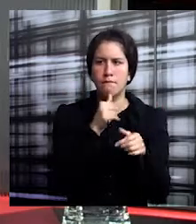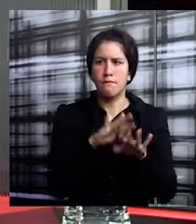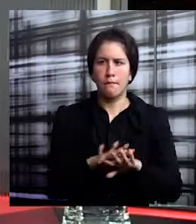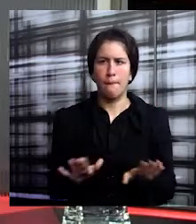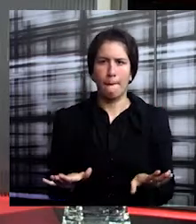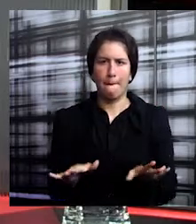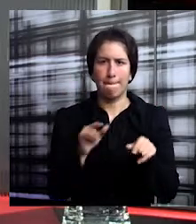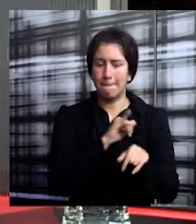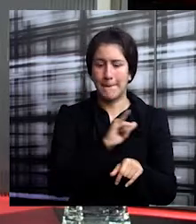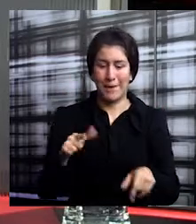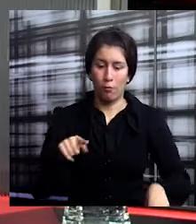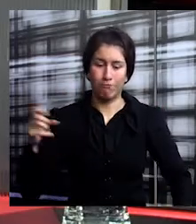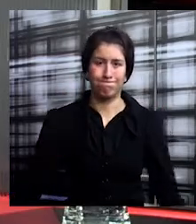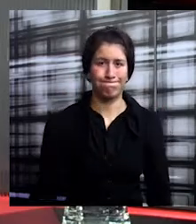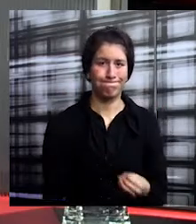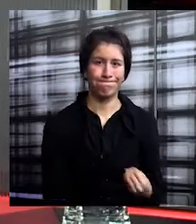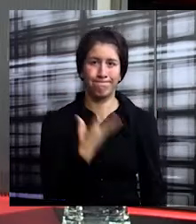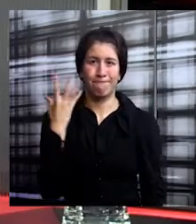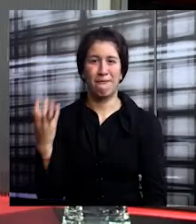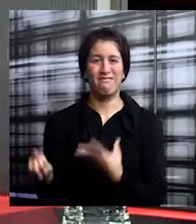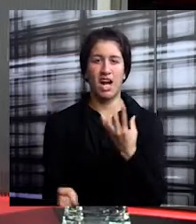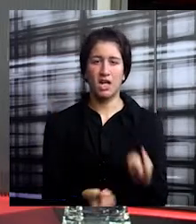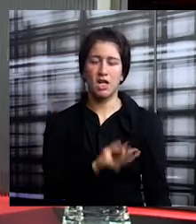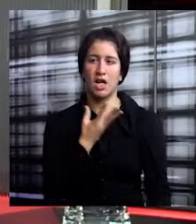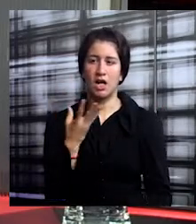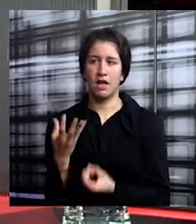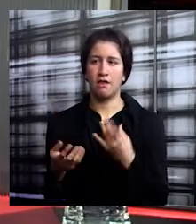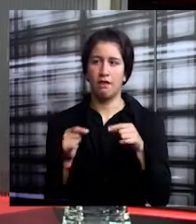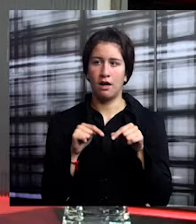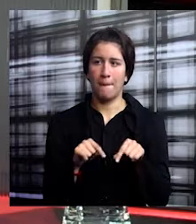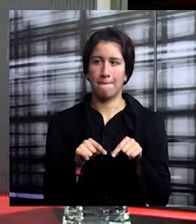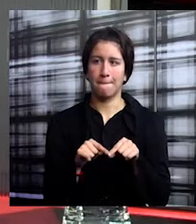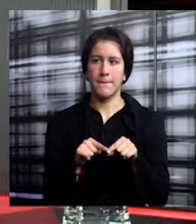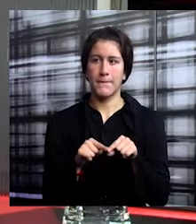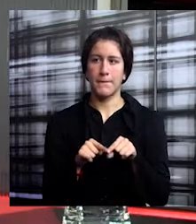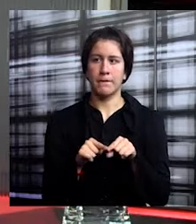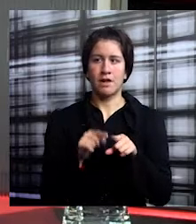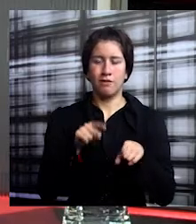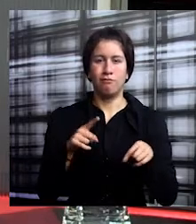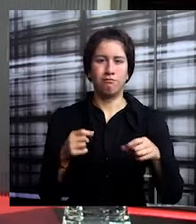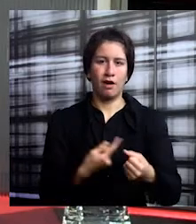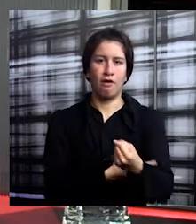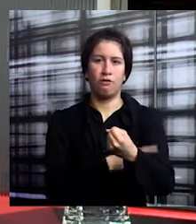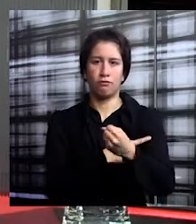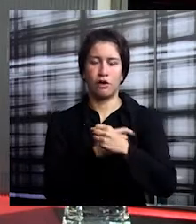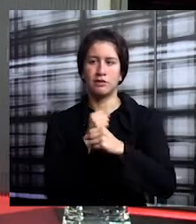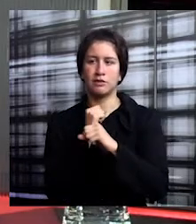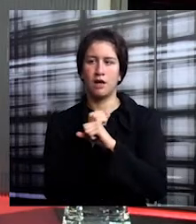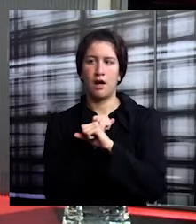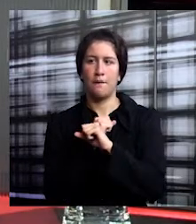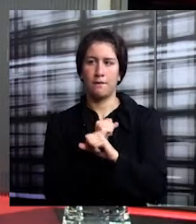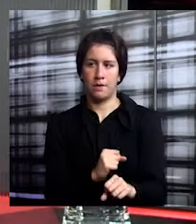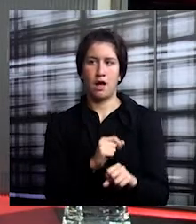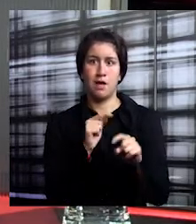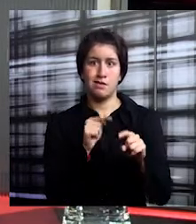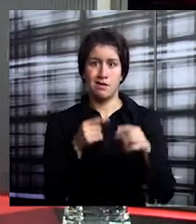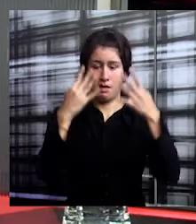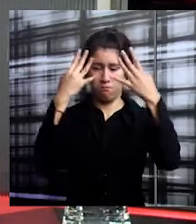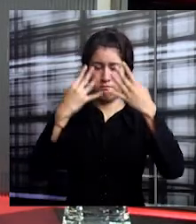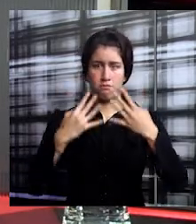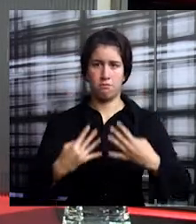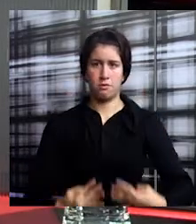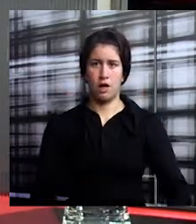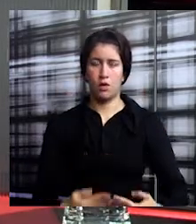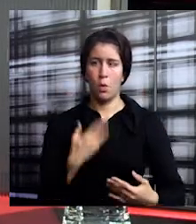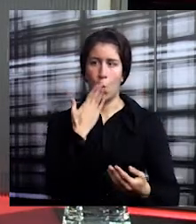barricada se enfrentan directamente con la fuerza policial, y esa cortina, cuando reaccionan, es la que provoca